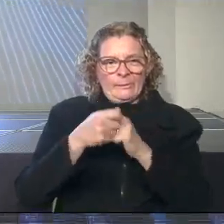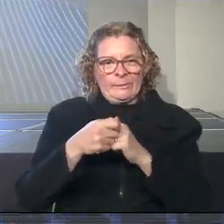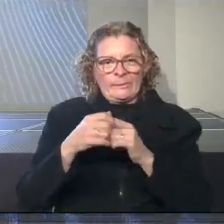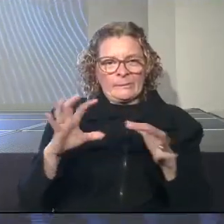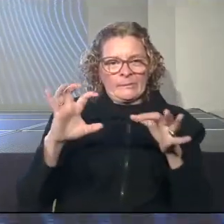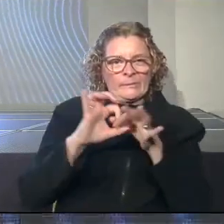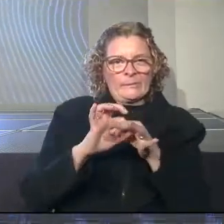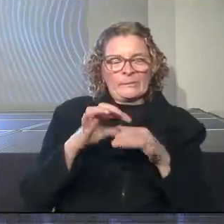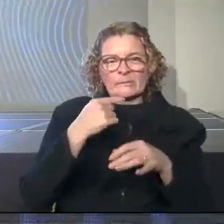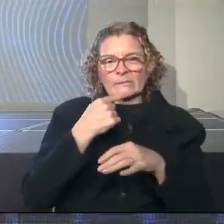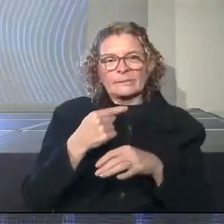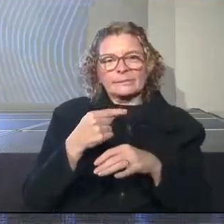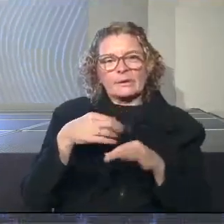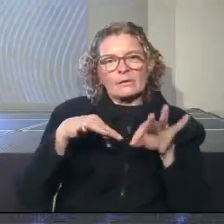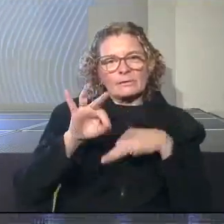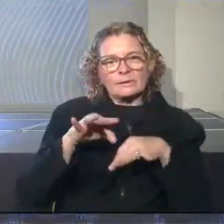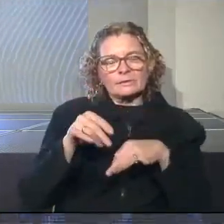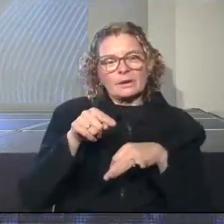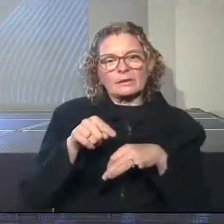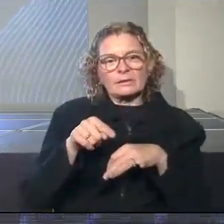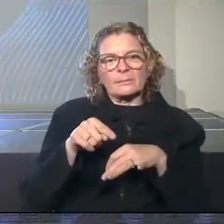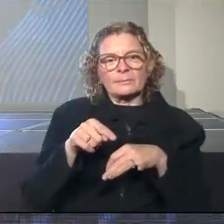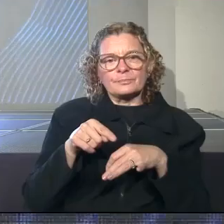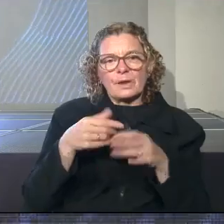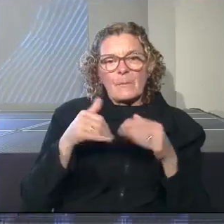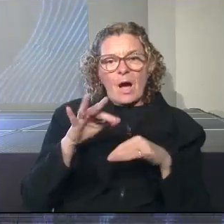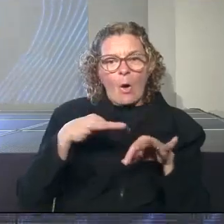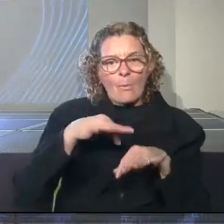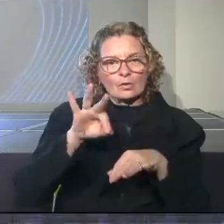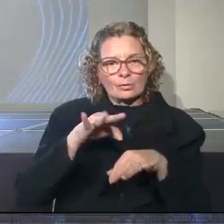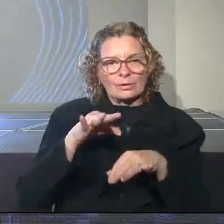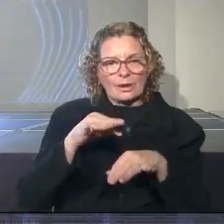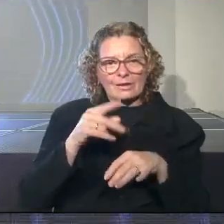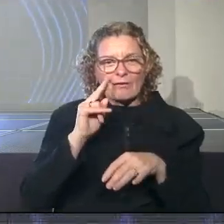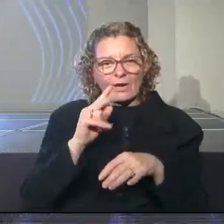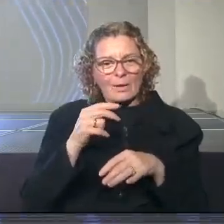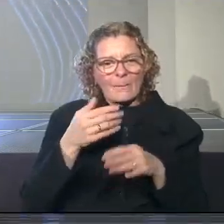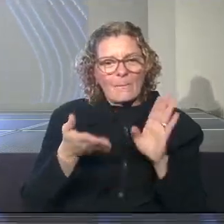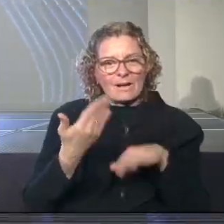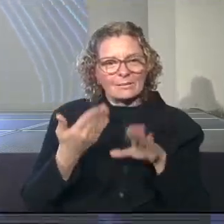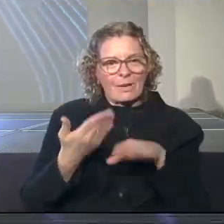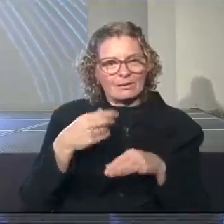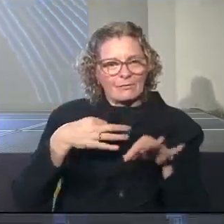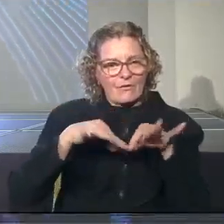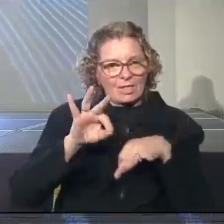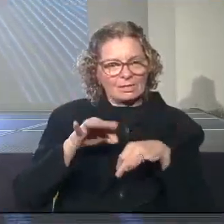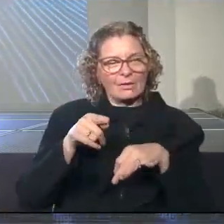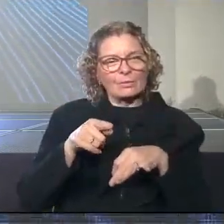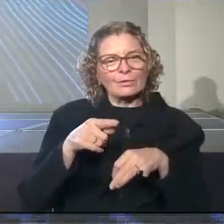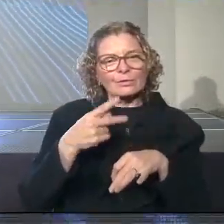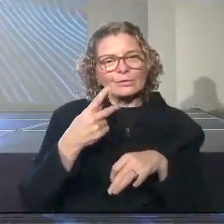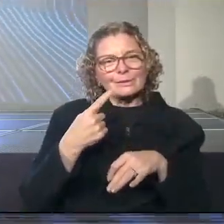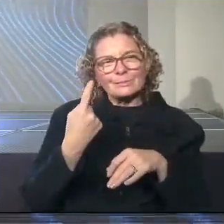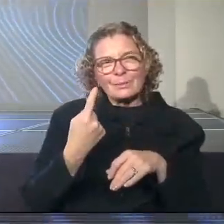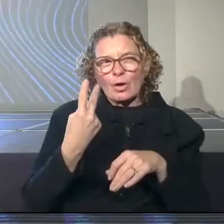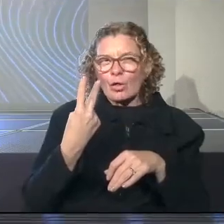que decía Simón de las ventas. Es el momento en el que tenemos más oportunidad de capitalizar una mayor conversión. Cuando pasan esos